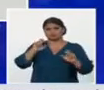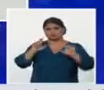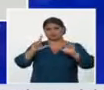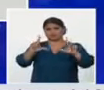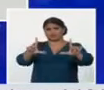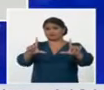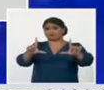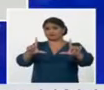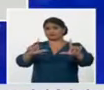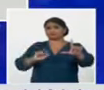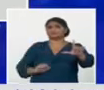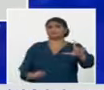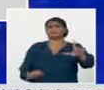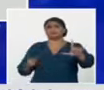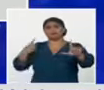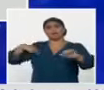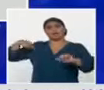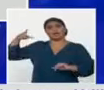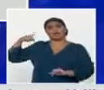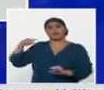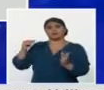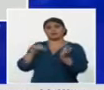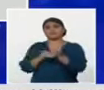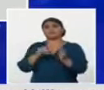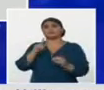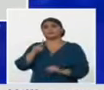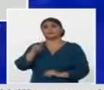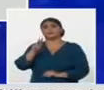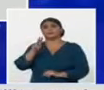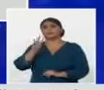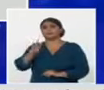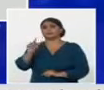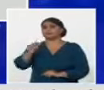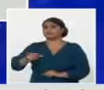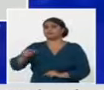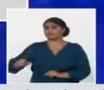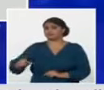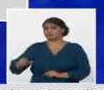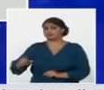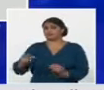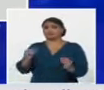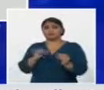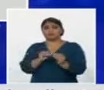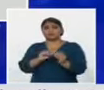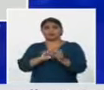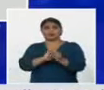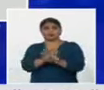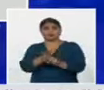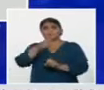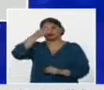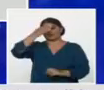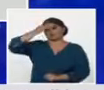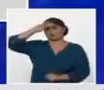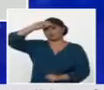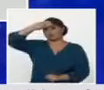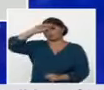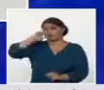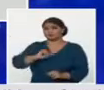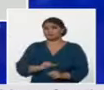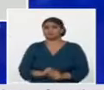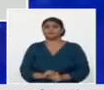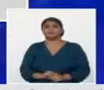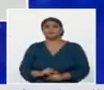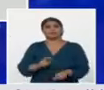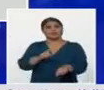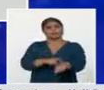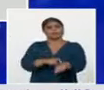ayer los 1.123 casos autóctonos y el comportamiento en los últimos 15 días,